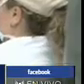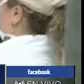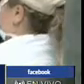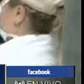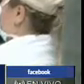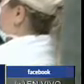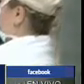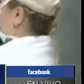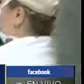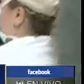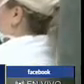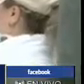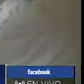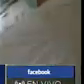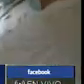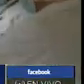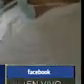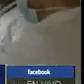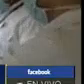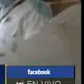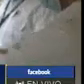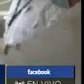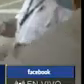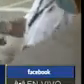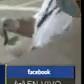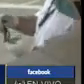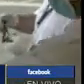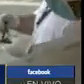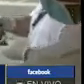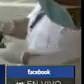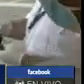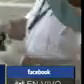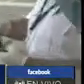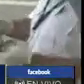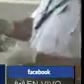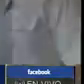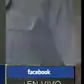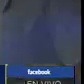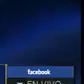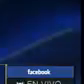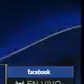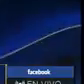mientras el Ejecutivo inicia el plan para el retorno de los con nacionales.